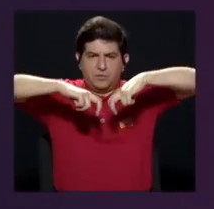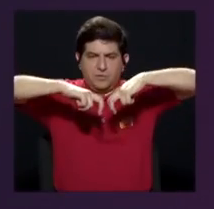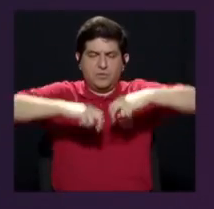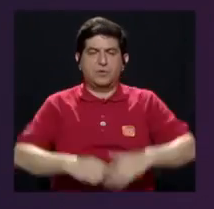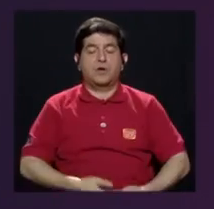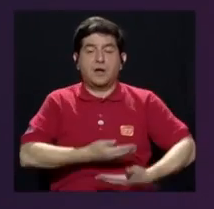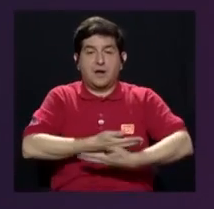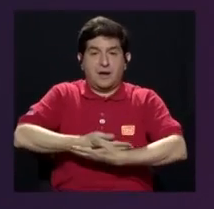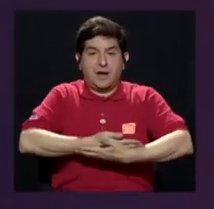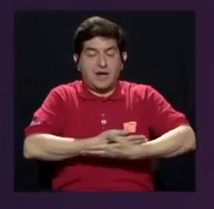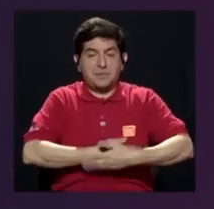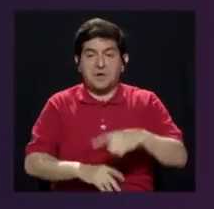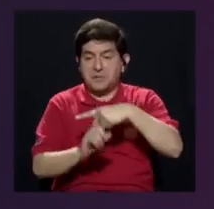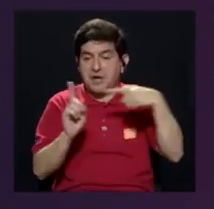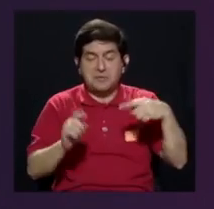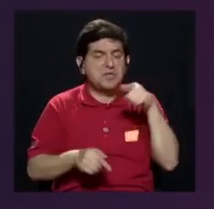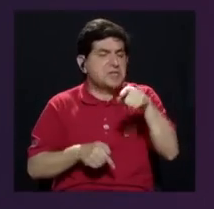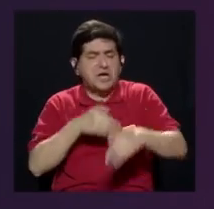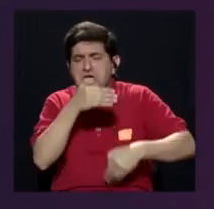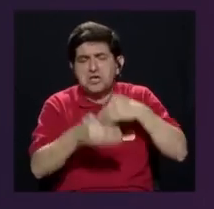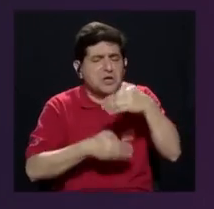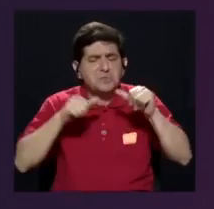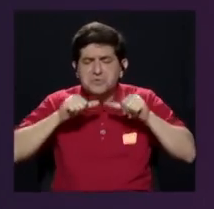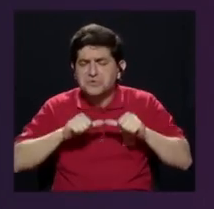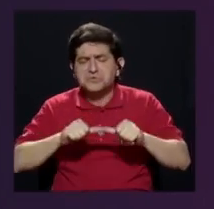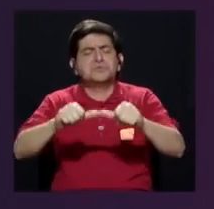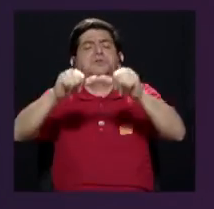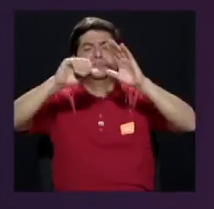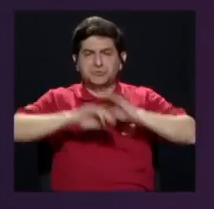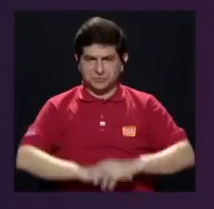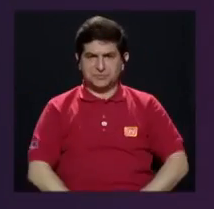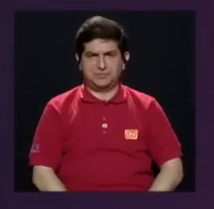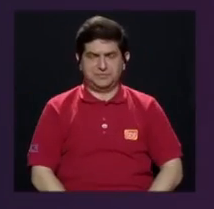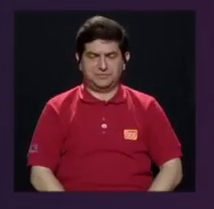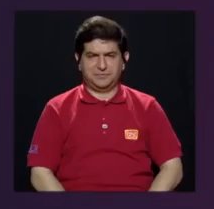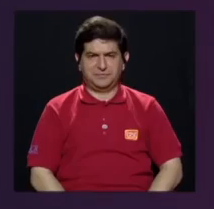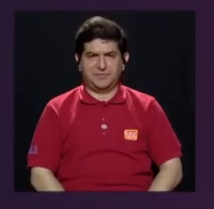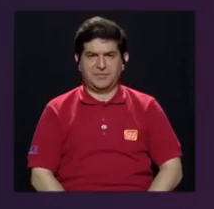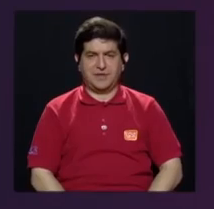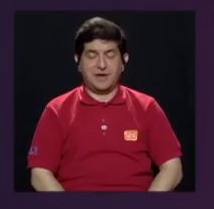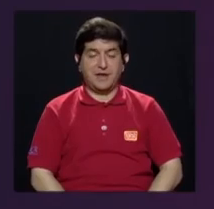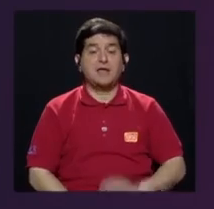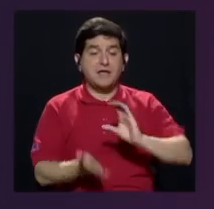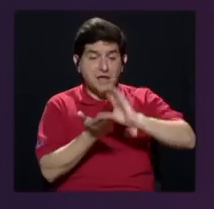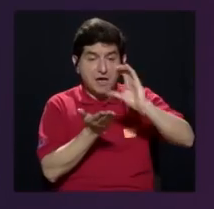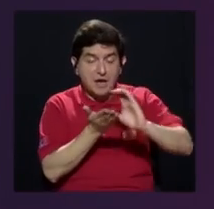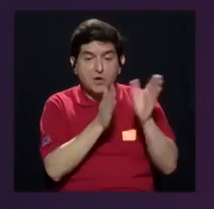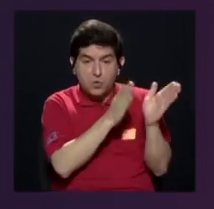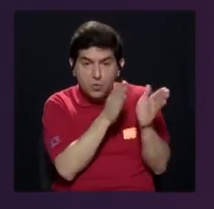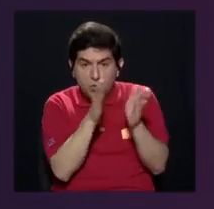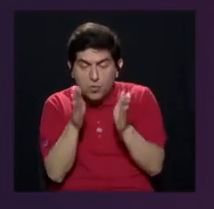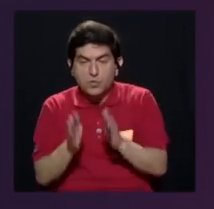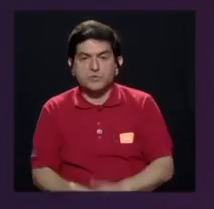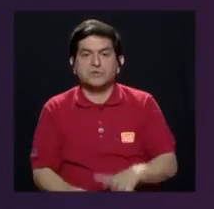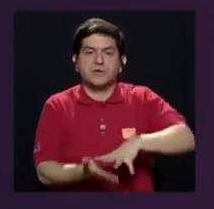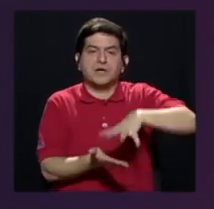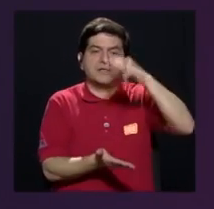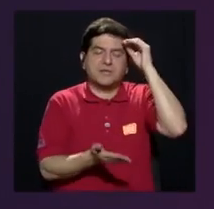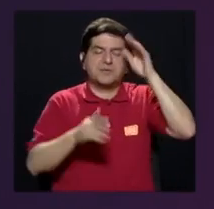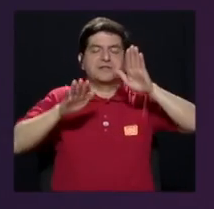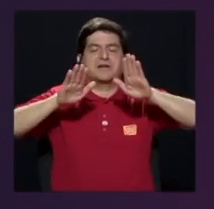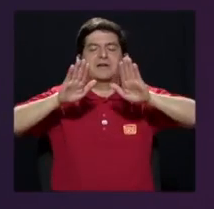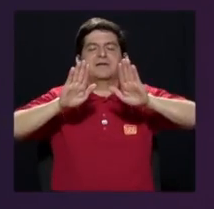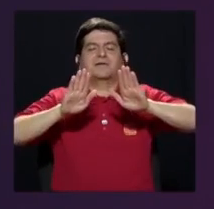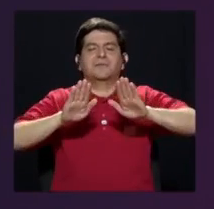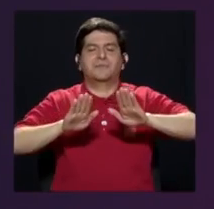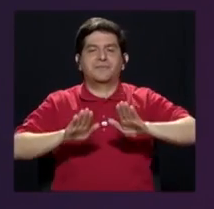en medio y que ahí salga lo que salga pues en el proceso de del curso de preparación es simplemente aprender